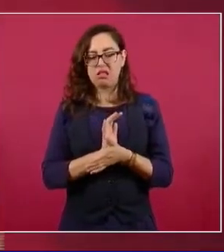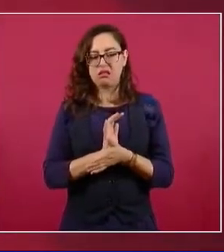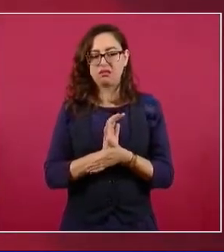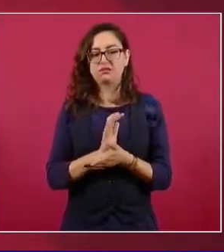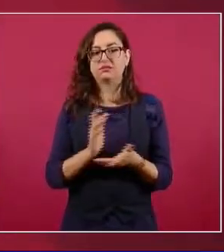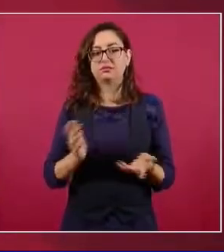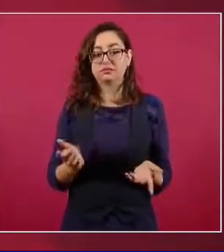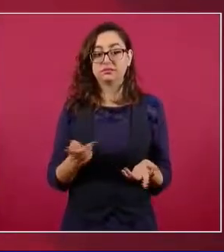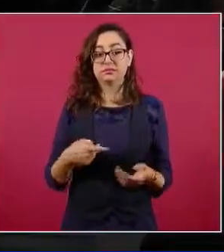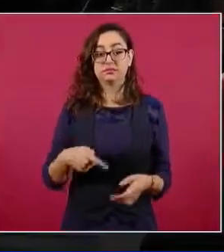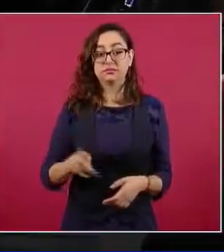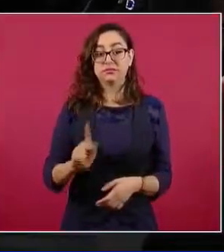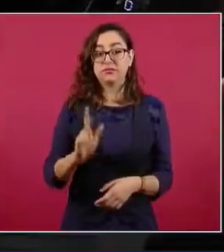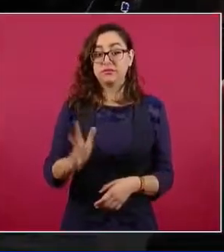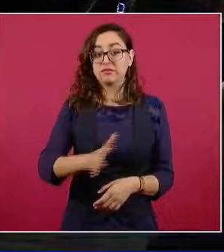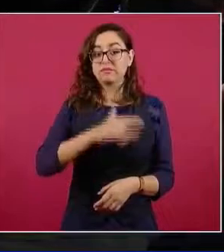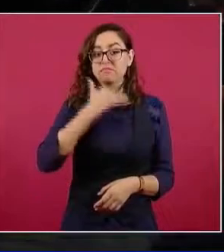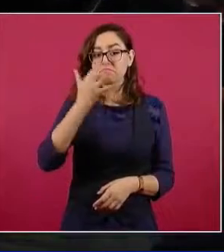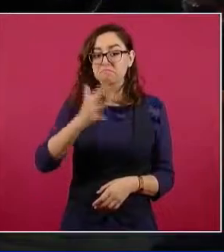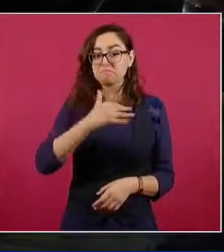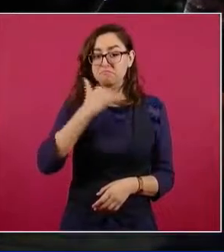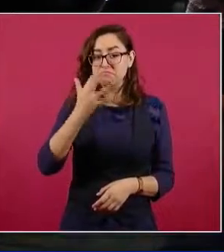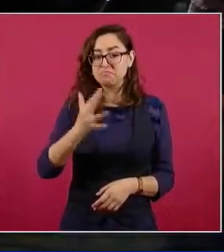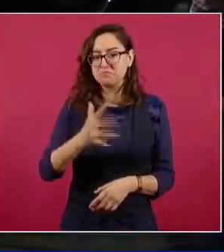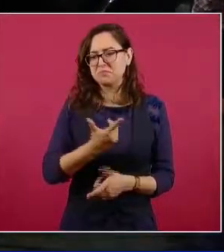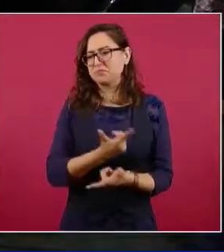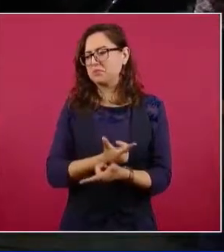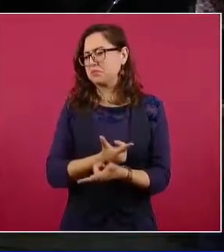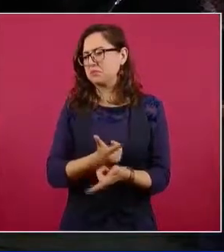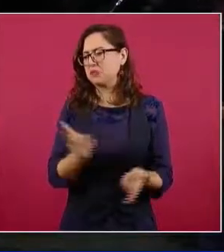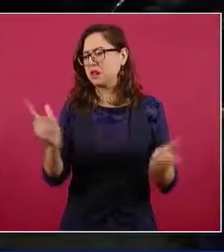Pero en el caso de la corrupción ya era